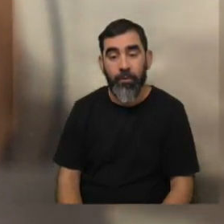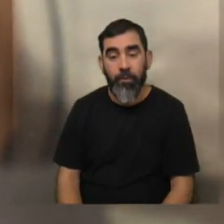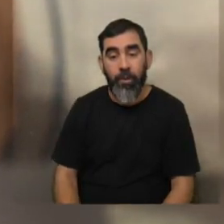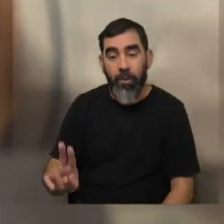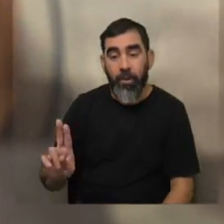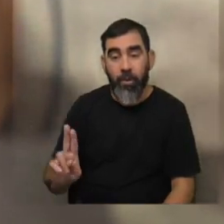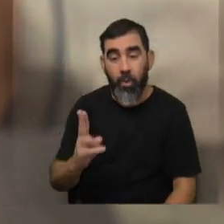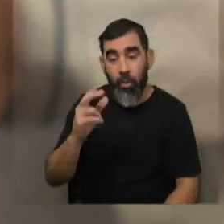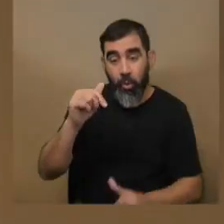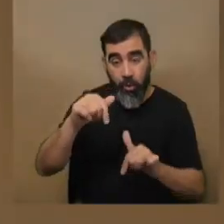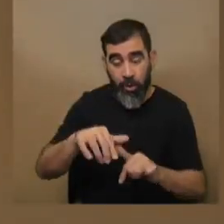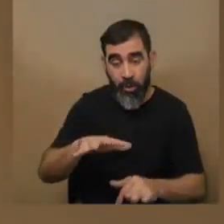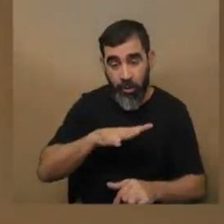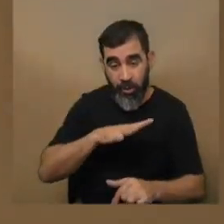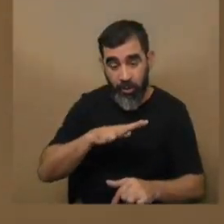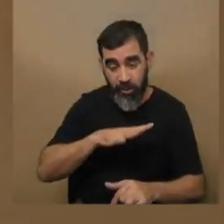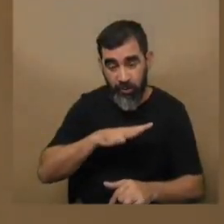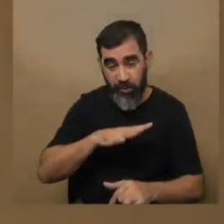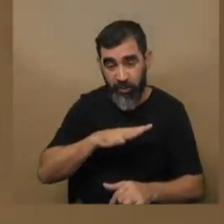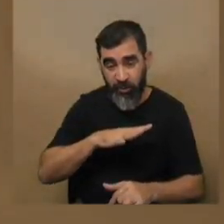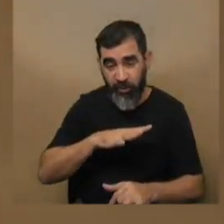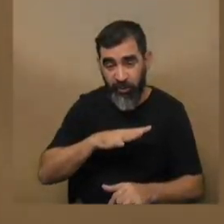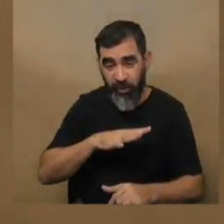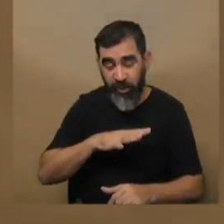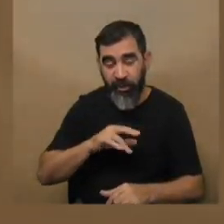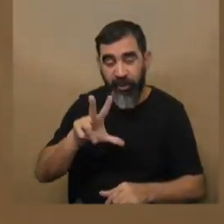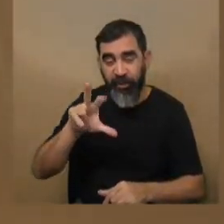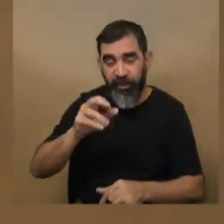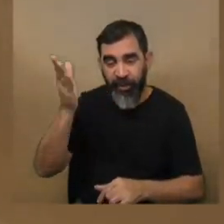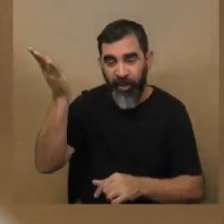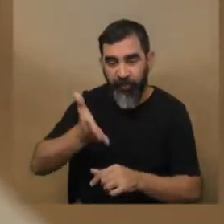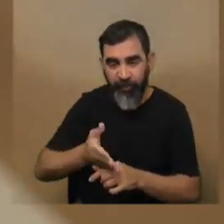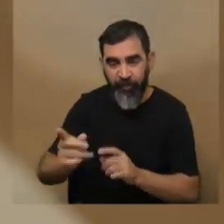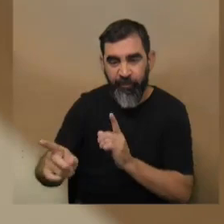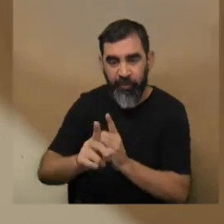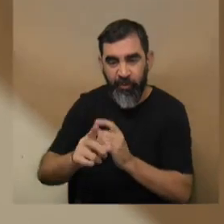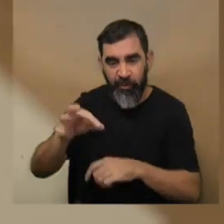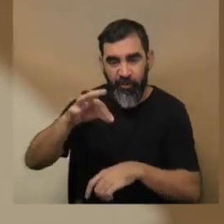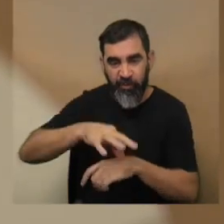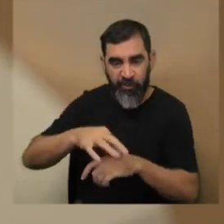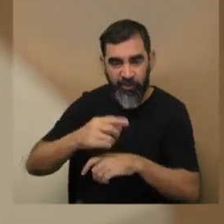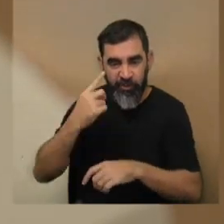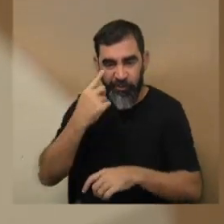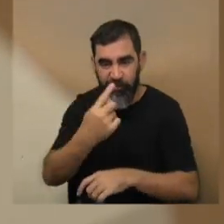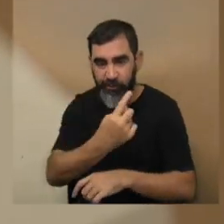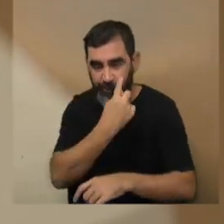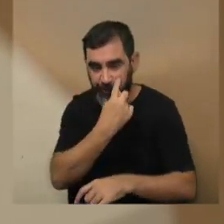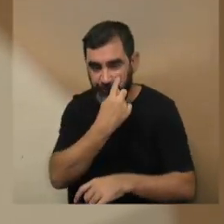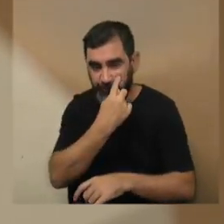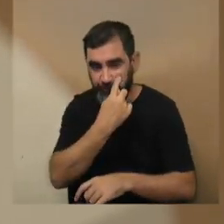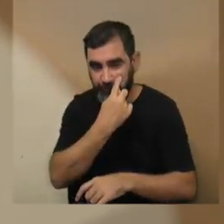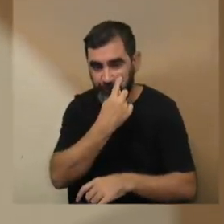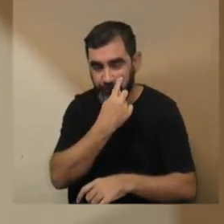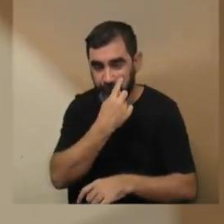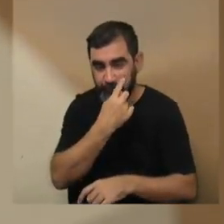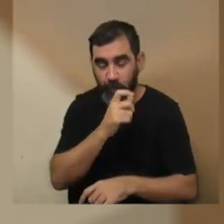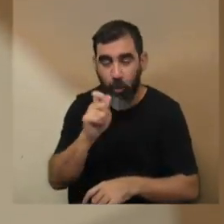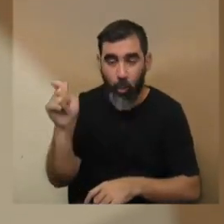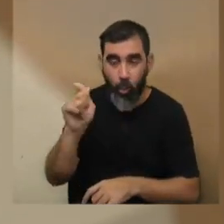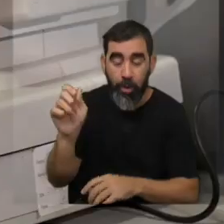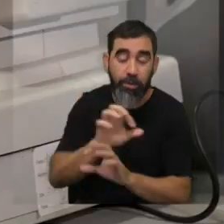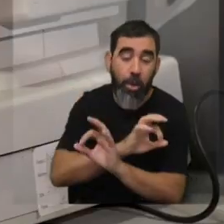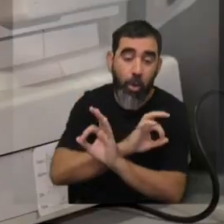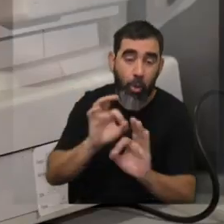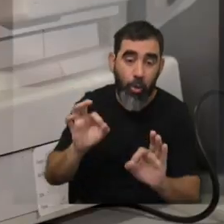En el caso de Uruguay, el 30% de las consultas oftalmológicas en la urgencia o mismo